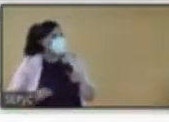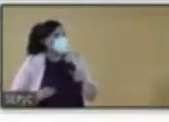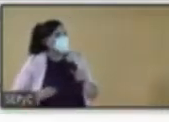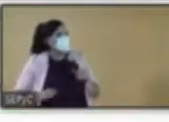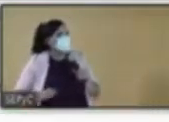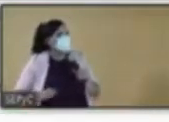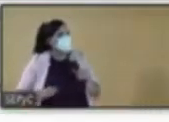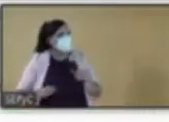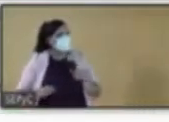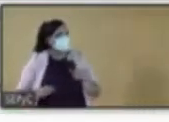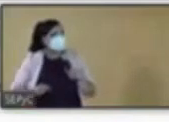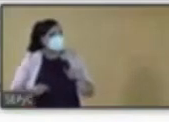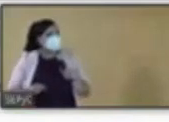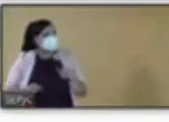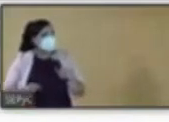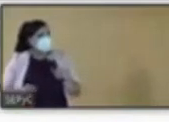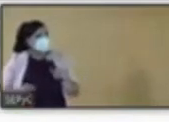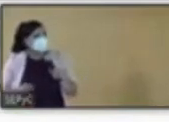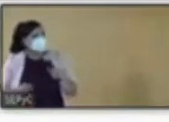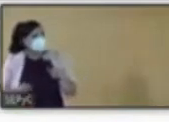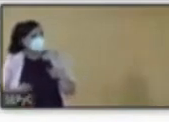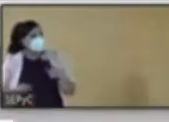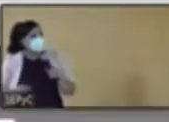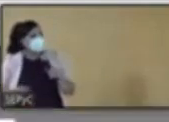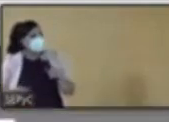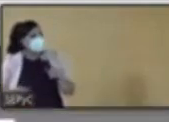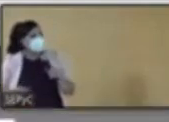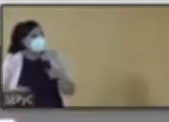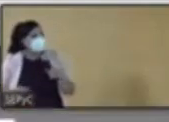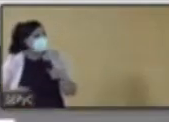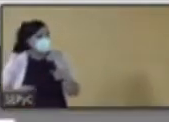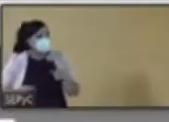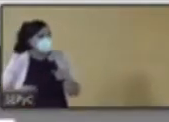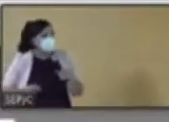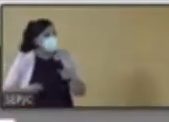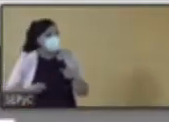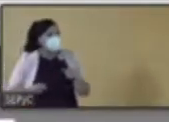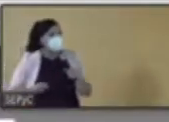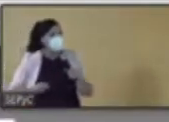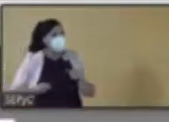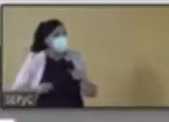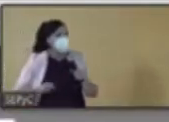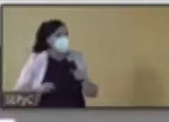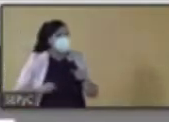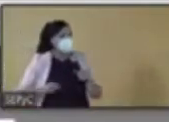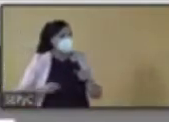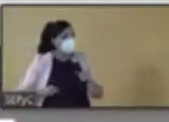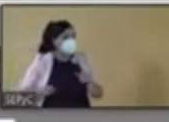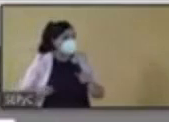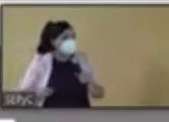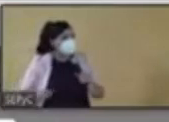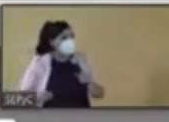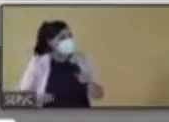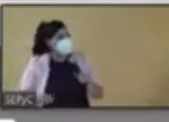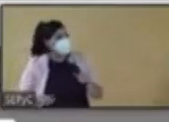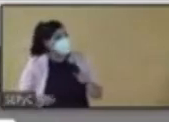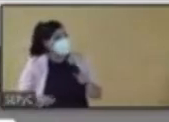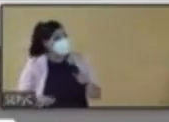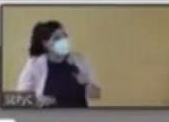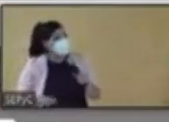Cuantos necesite agregar, lo puedo hacer, ¿eh? Si quiero agregar todos los muebles o todos los vehículos, siempre es la misma dinámica, damos clic en agregar cada vez